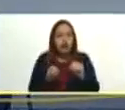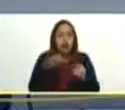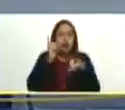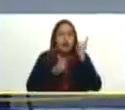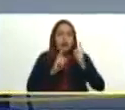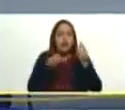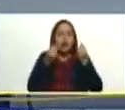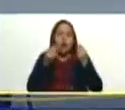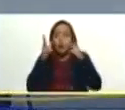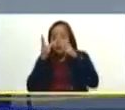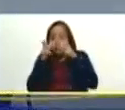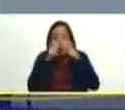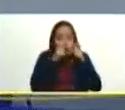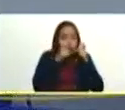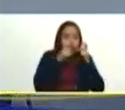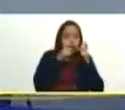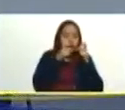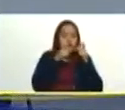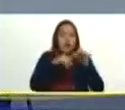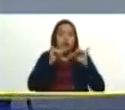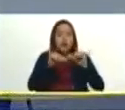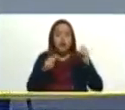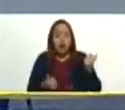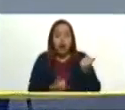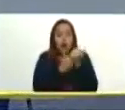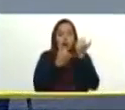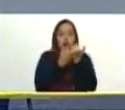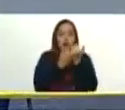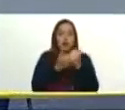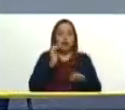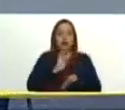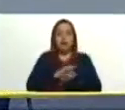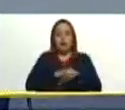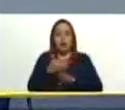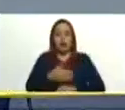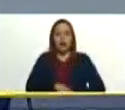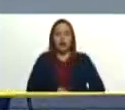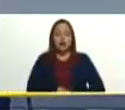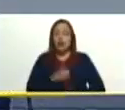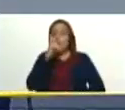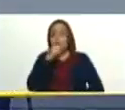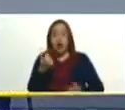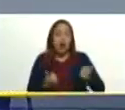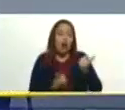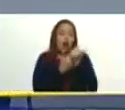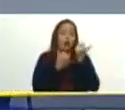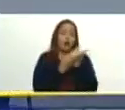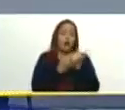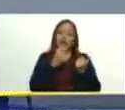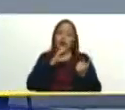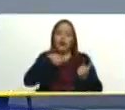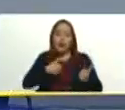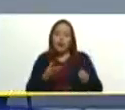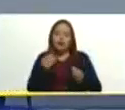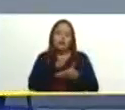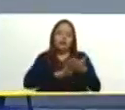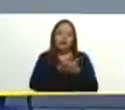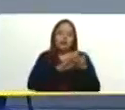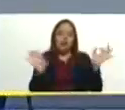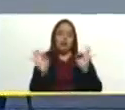ojos y a través de la solidaridad, porque sin la solidaridad no vamos a ir a ninguna parte.